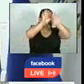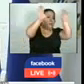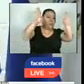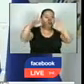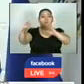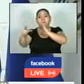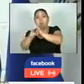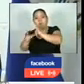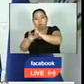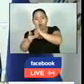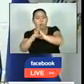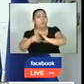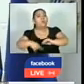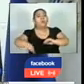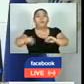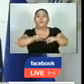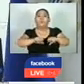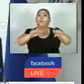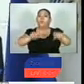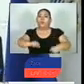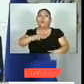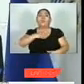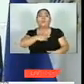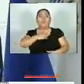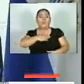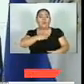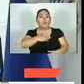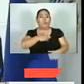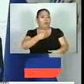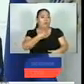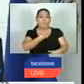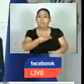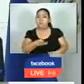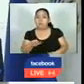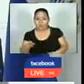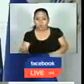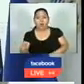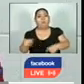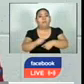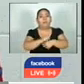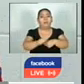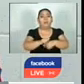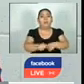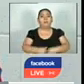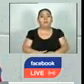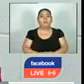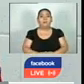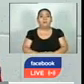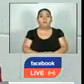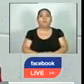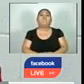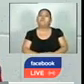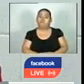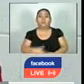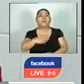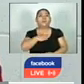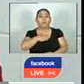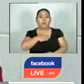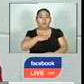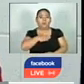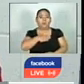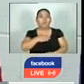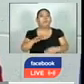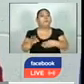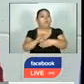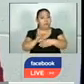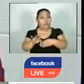técnico para que puedan tener herramientas y así poder hacer sus prácticas. Sí tiene toda la capacidad y